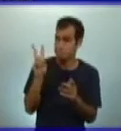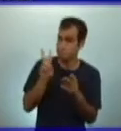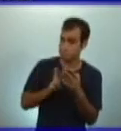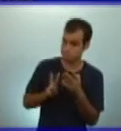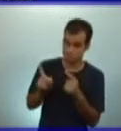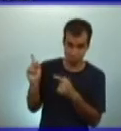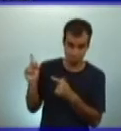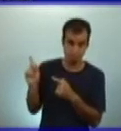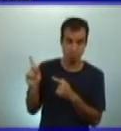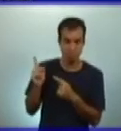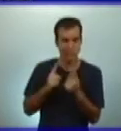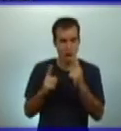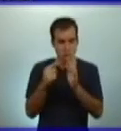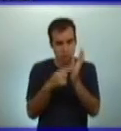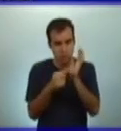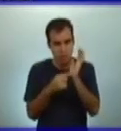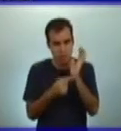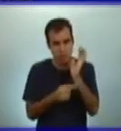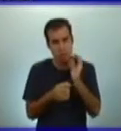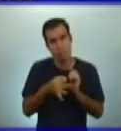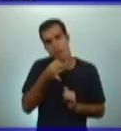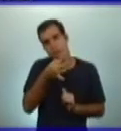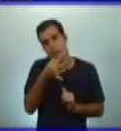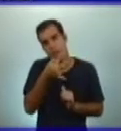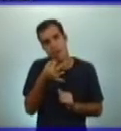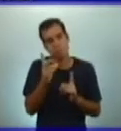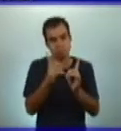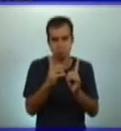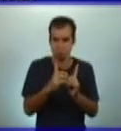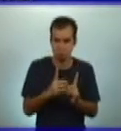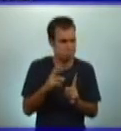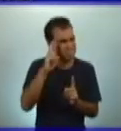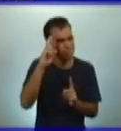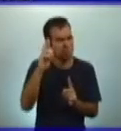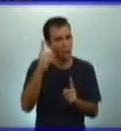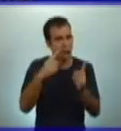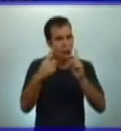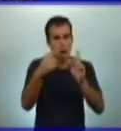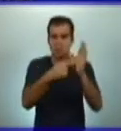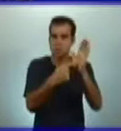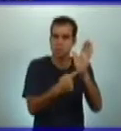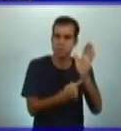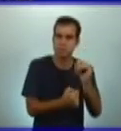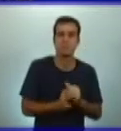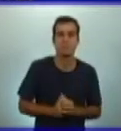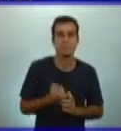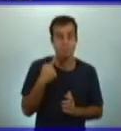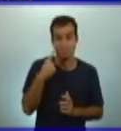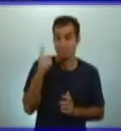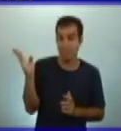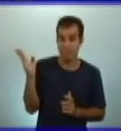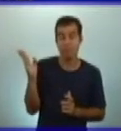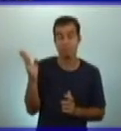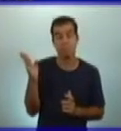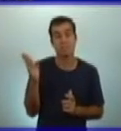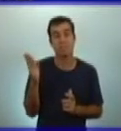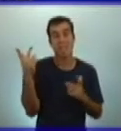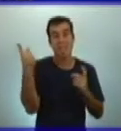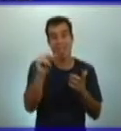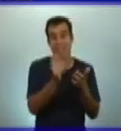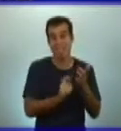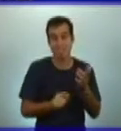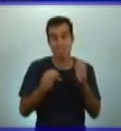hacer algunas precisiones, recordar nada más algunas cosas. Bueno, estamos en presencia de un ejercicio de cálculo de lo que hemos